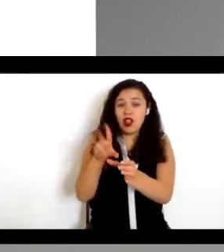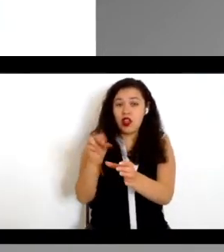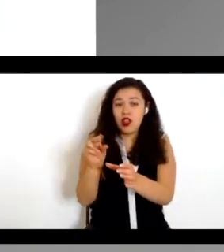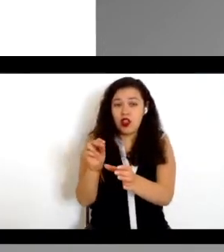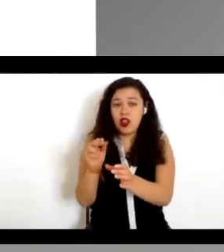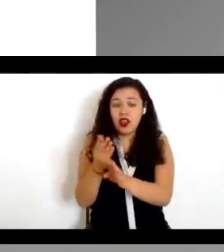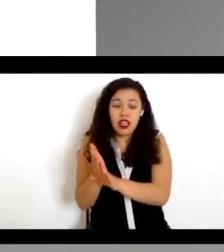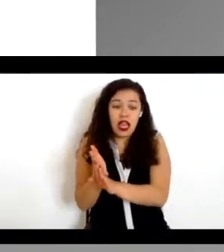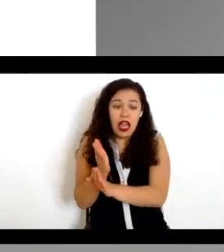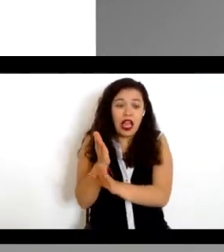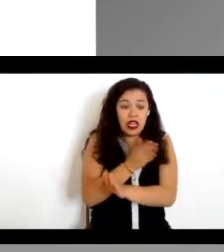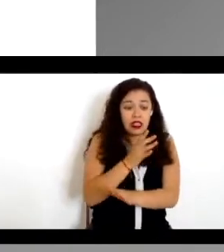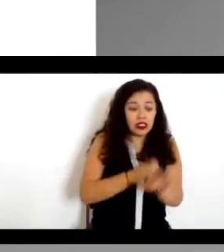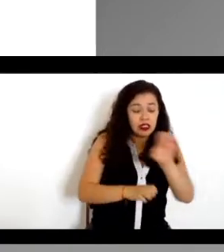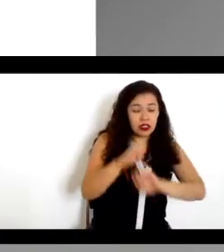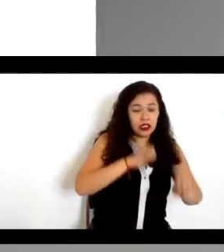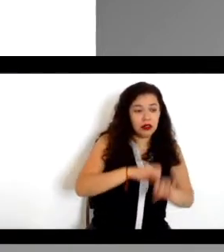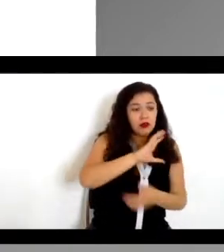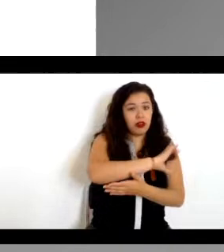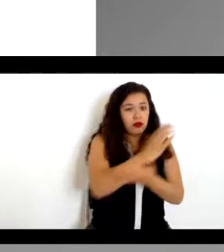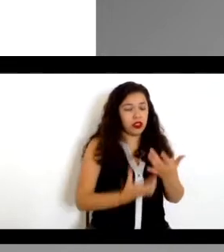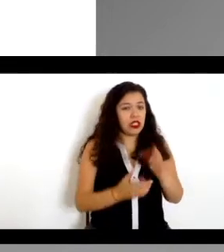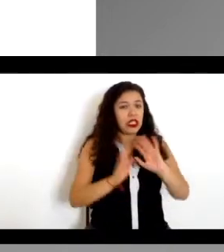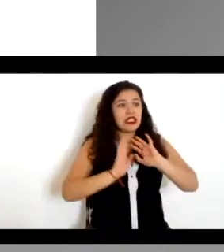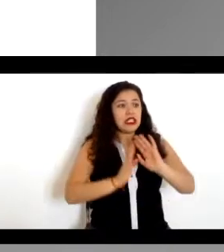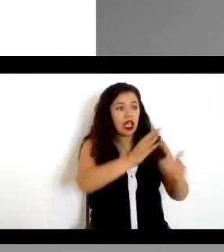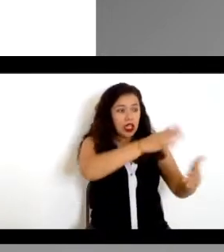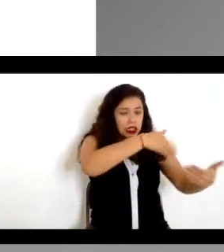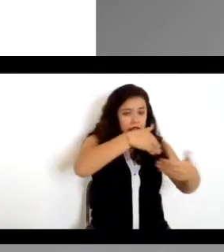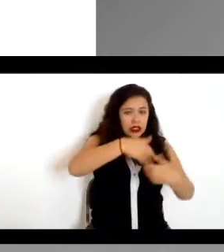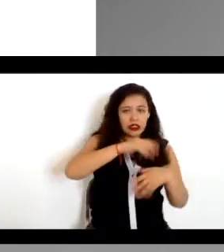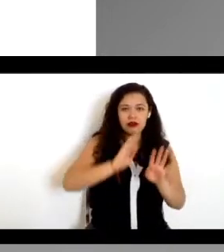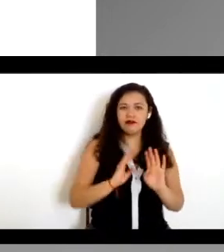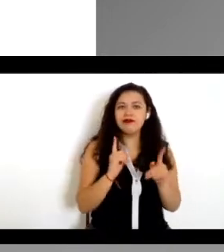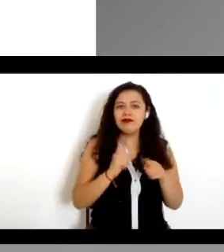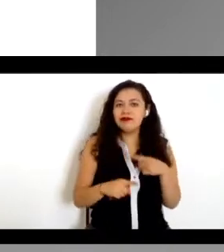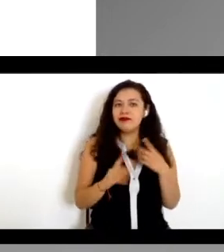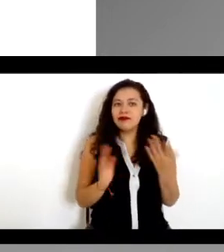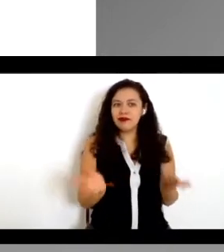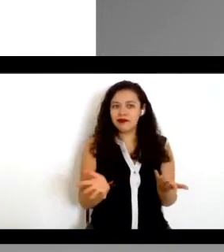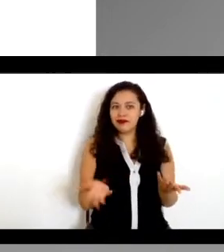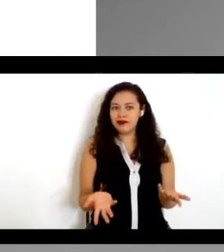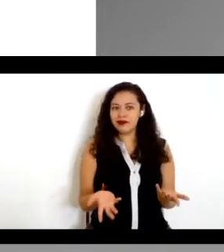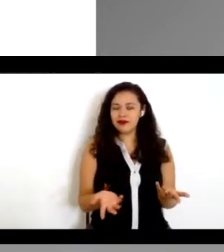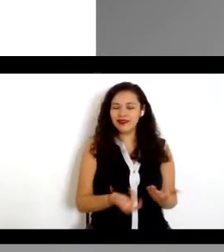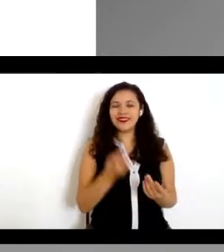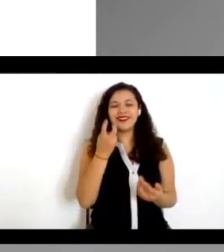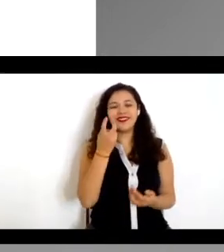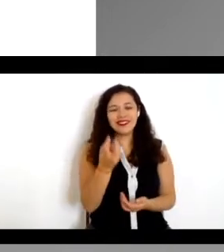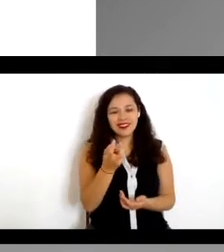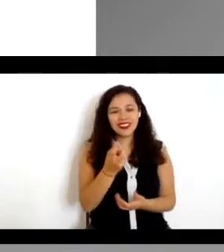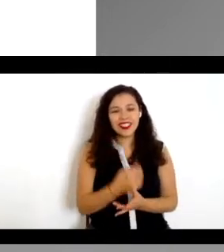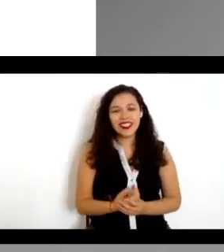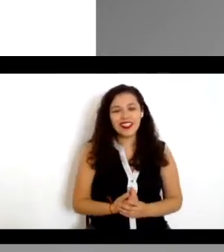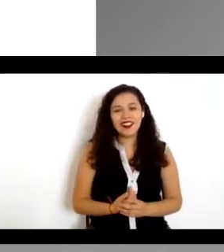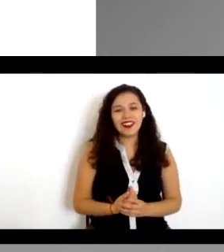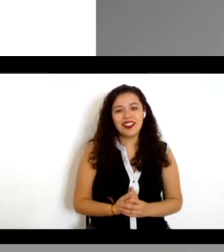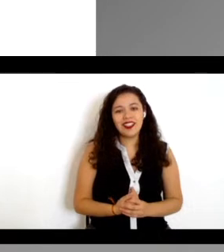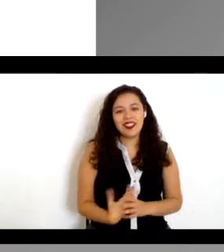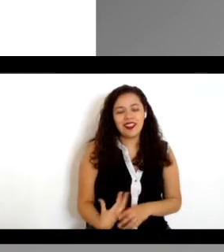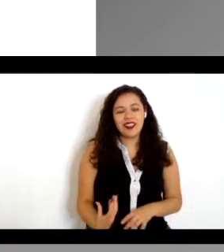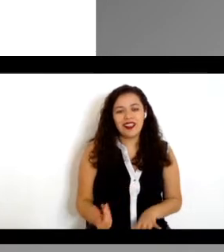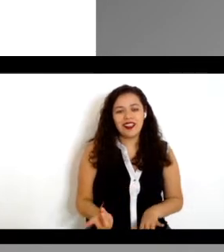los tomó una empresa y ya los chupó y ya me los quitó. Entonces, eso es algo que